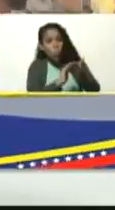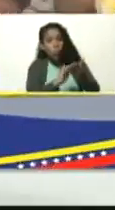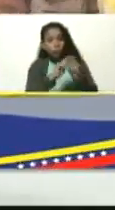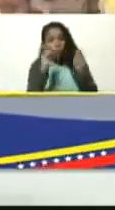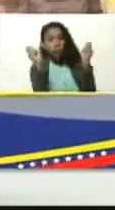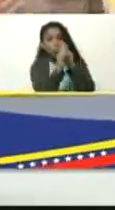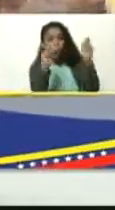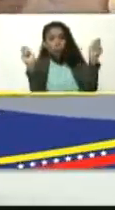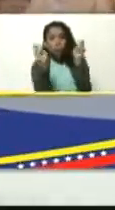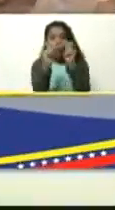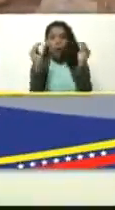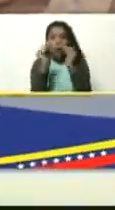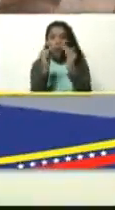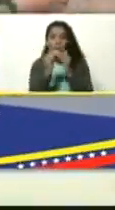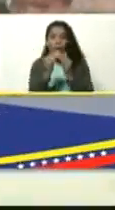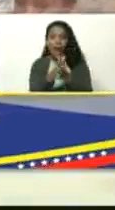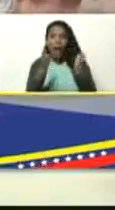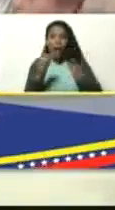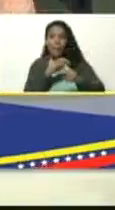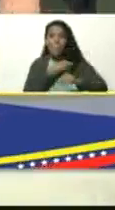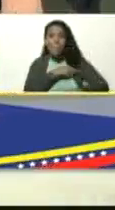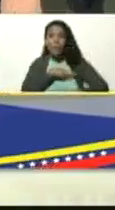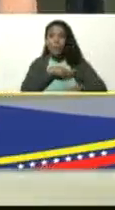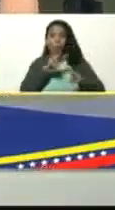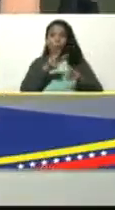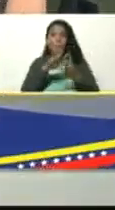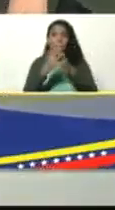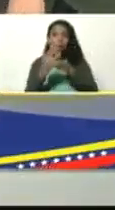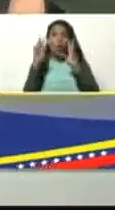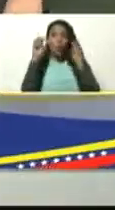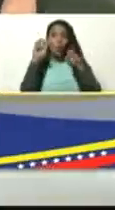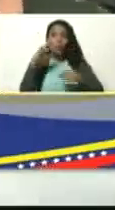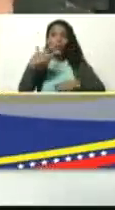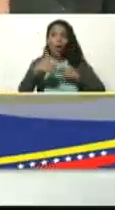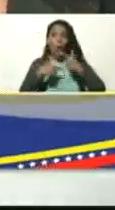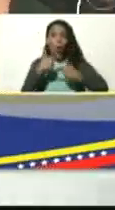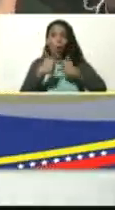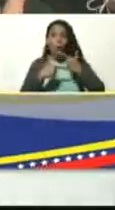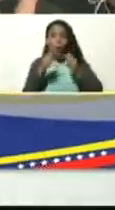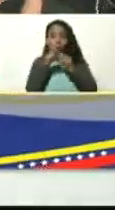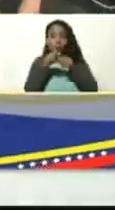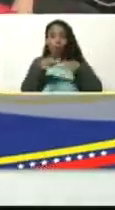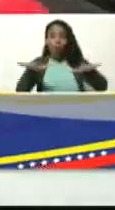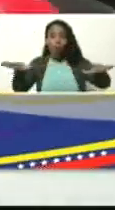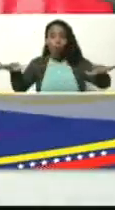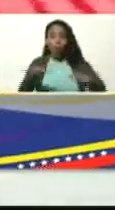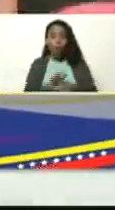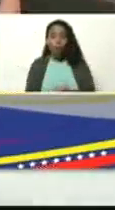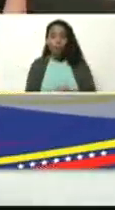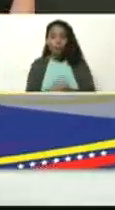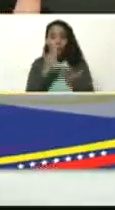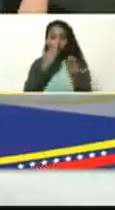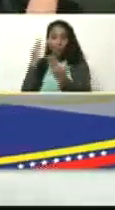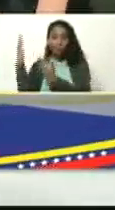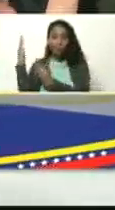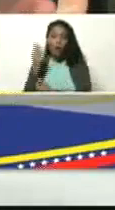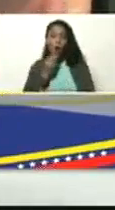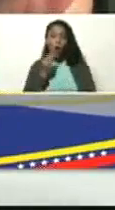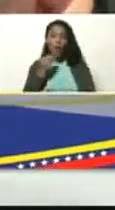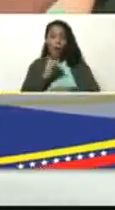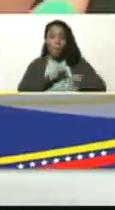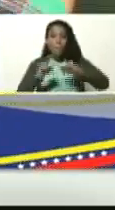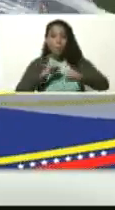sustituyendo viviendas. La Gran Misión, Barrio Nuevo, Barrio Tricolor, desplegada. Ahí están los muchachos del Movimiento